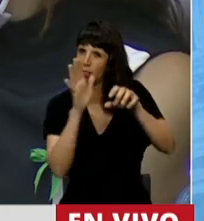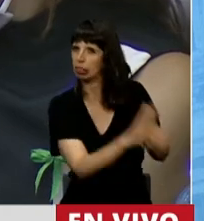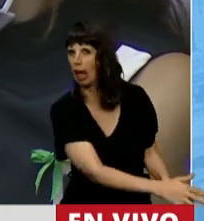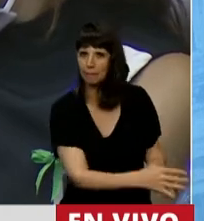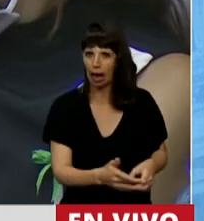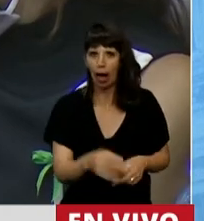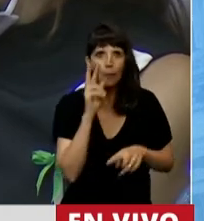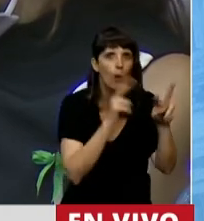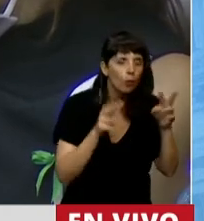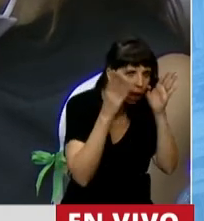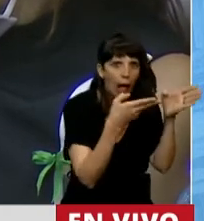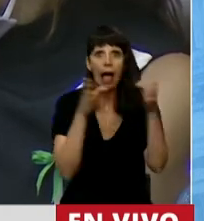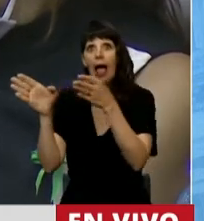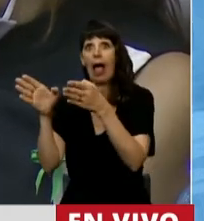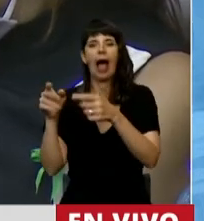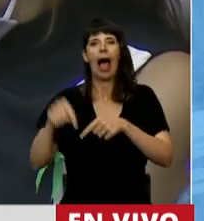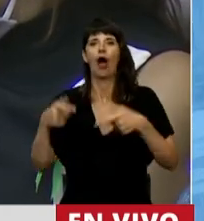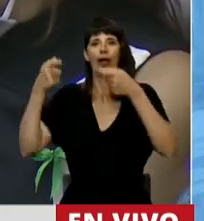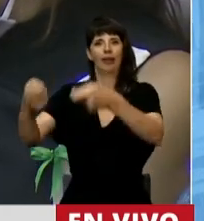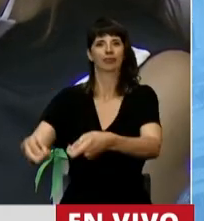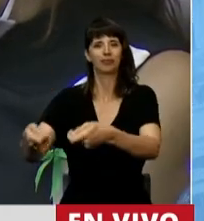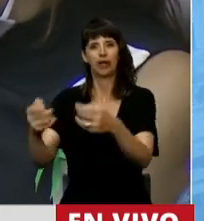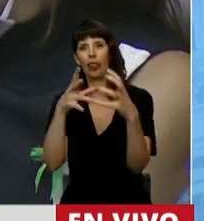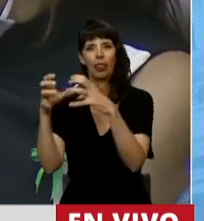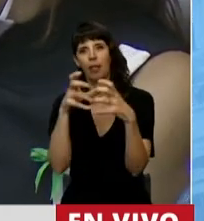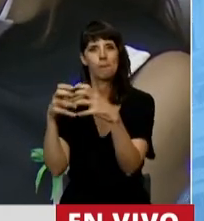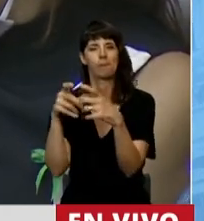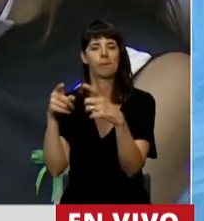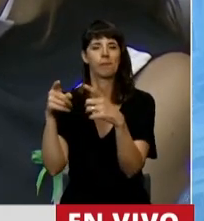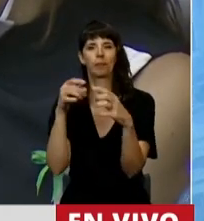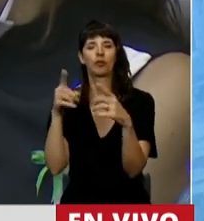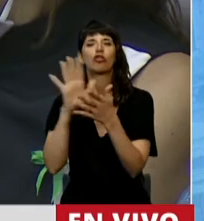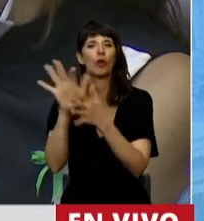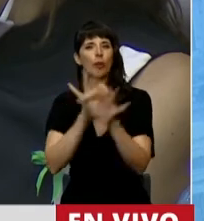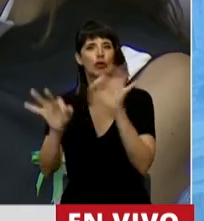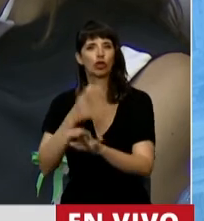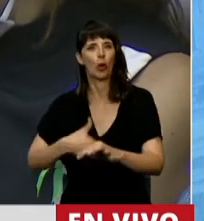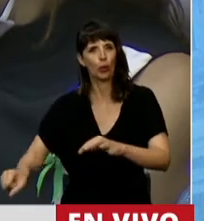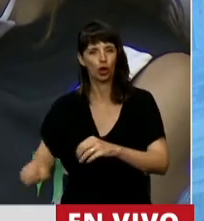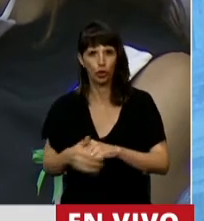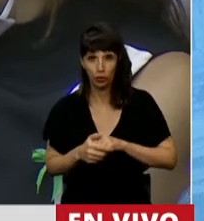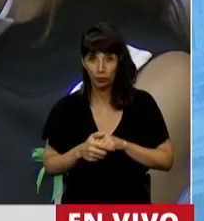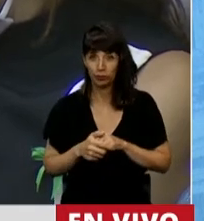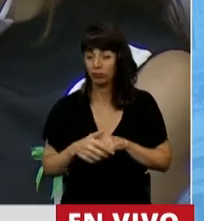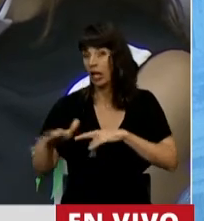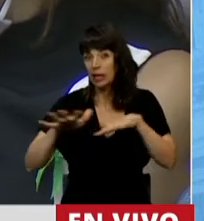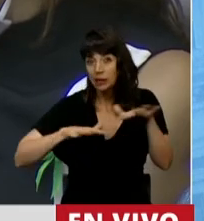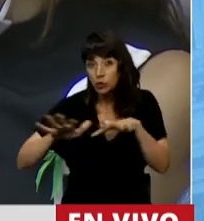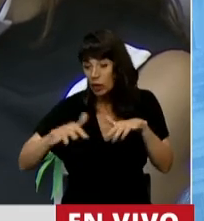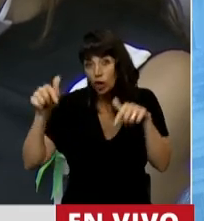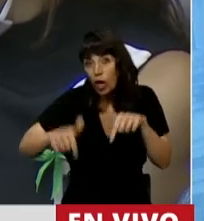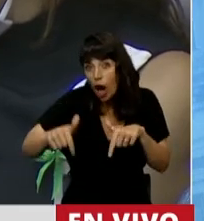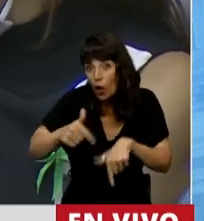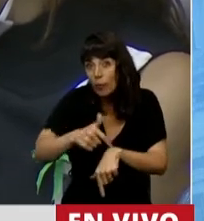los argentinos, pone en debate el proyecto de aborto. La dura realidad que se quiere tapar es que